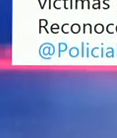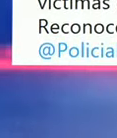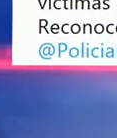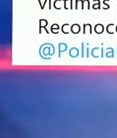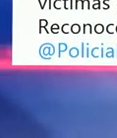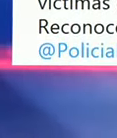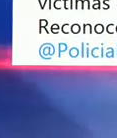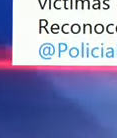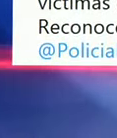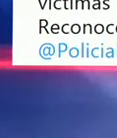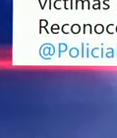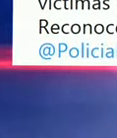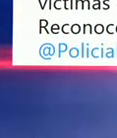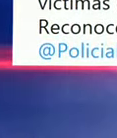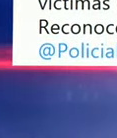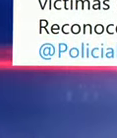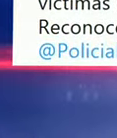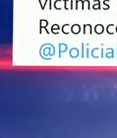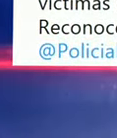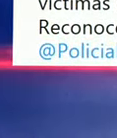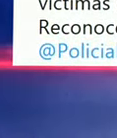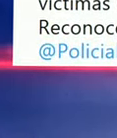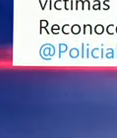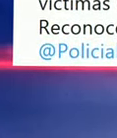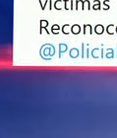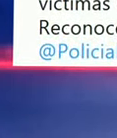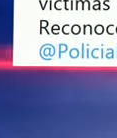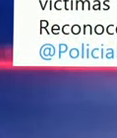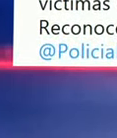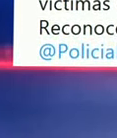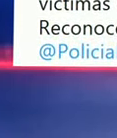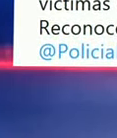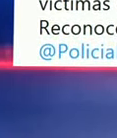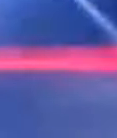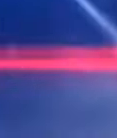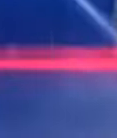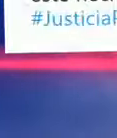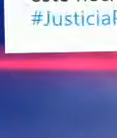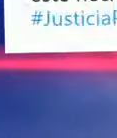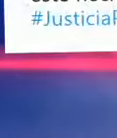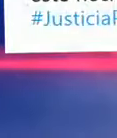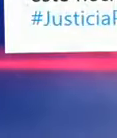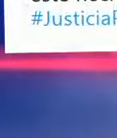son mujeres y niñas. Reconocemos el gran trabajo de nuestra Policía Nacional.